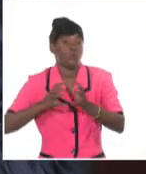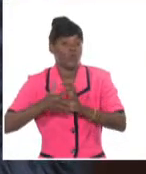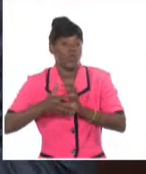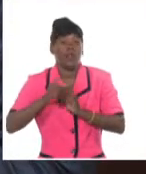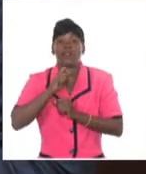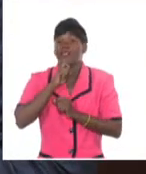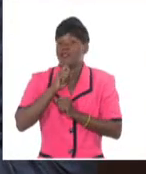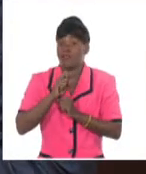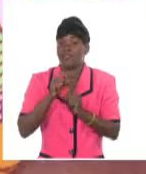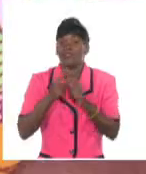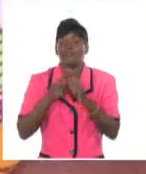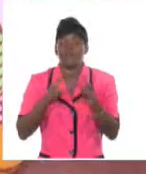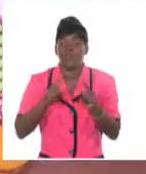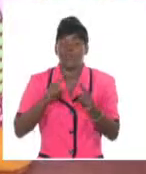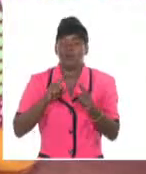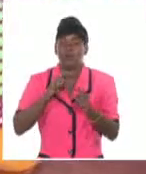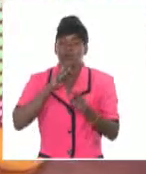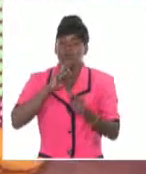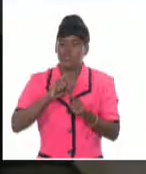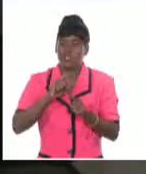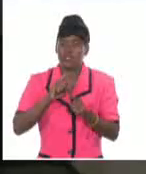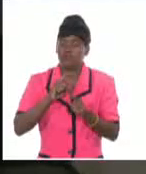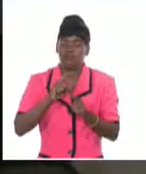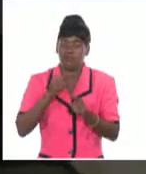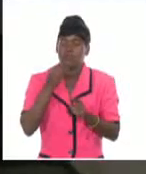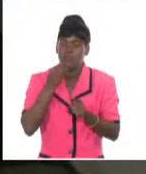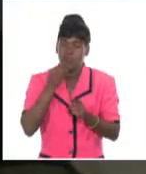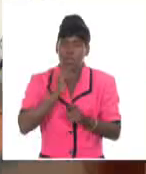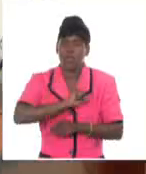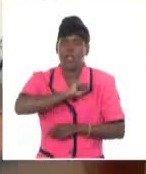difícil, pero no es imposible. Esta es Lilian González, Canal Cubano.